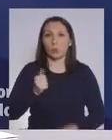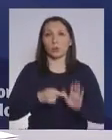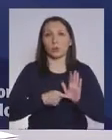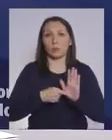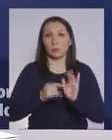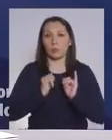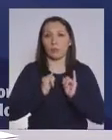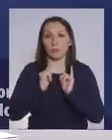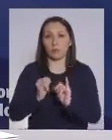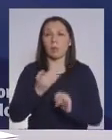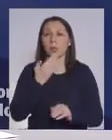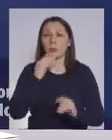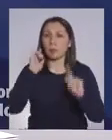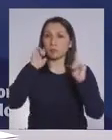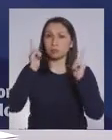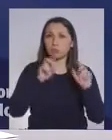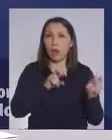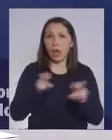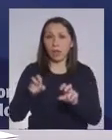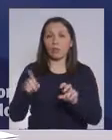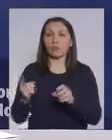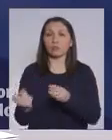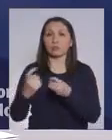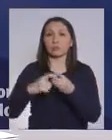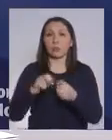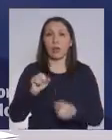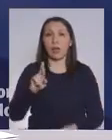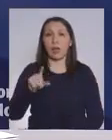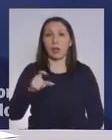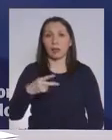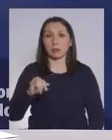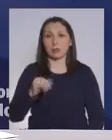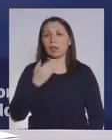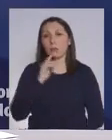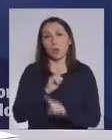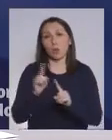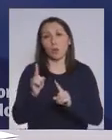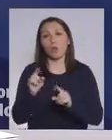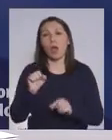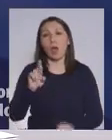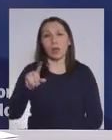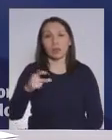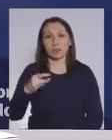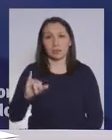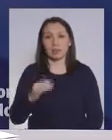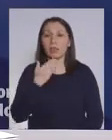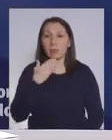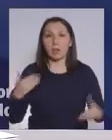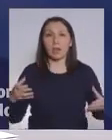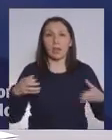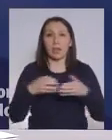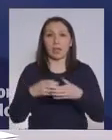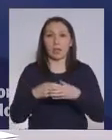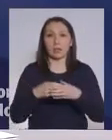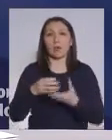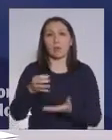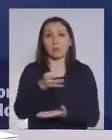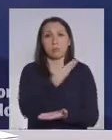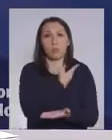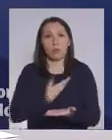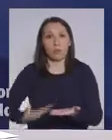información y a las radios que pertenecen a archie y no aquí y también al equipo no de la